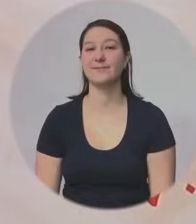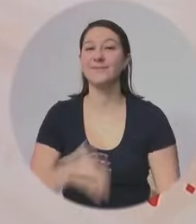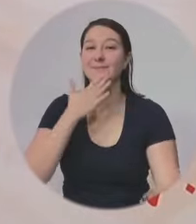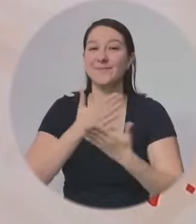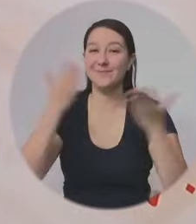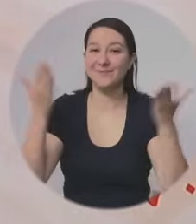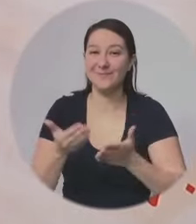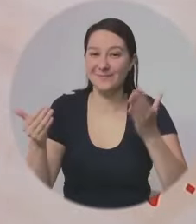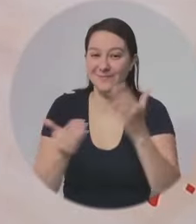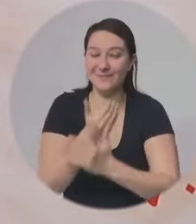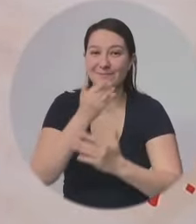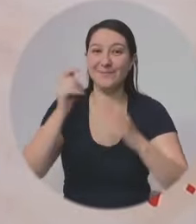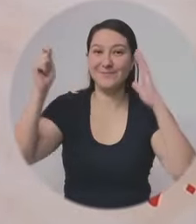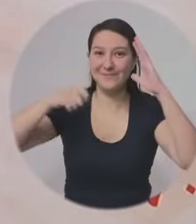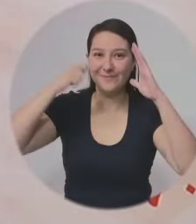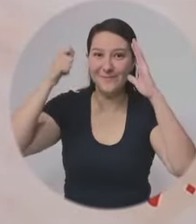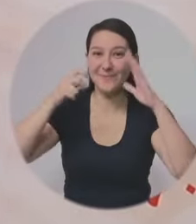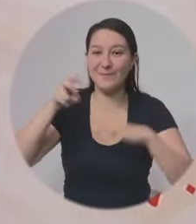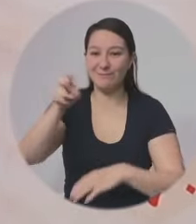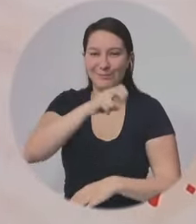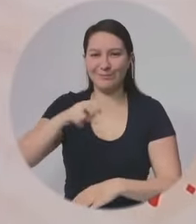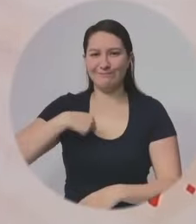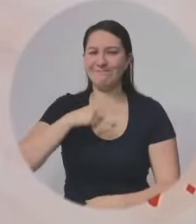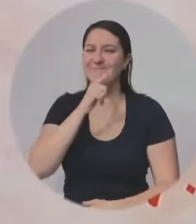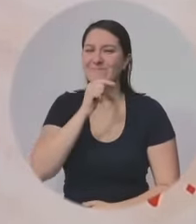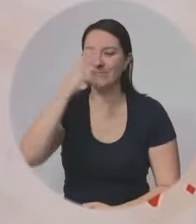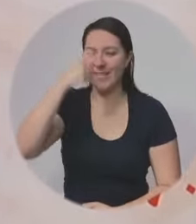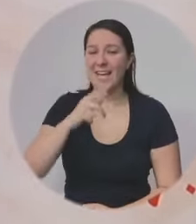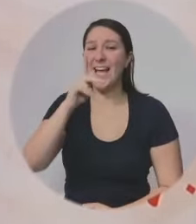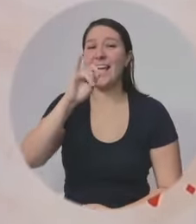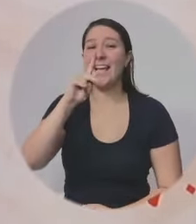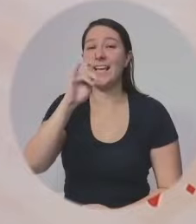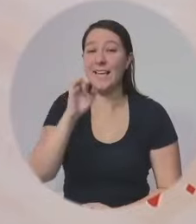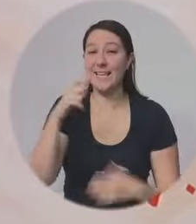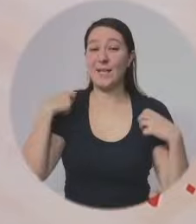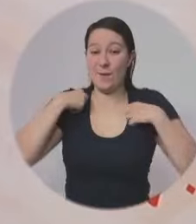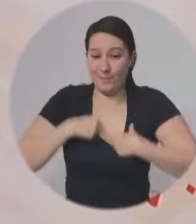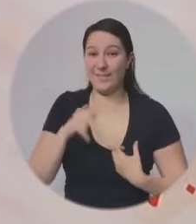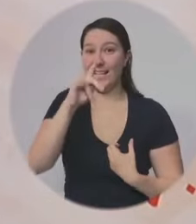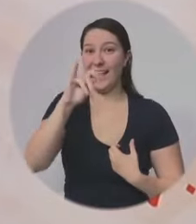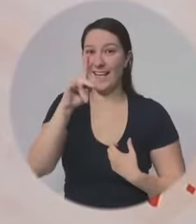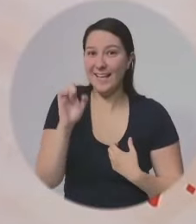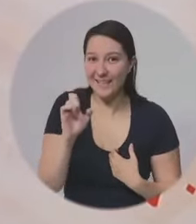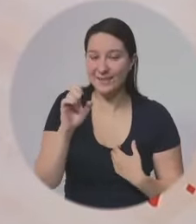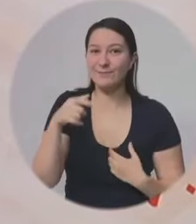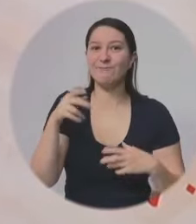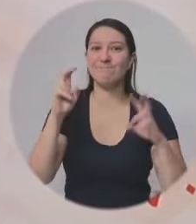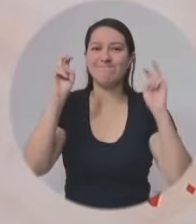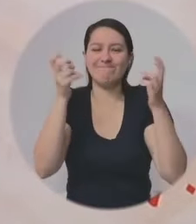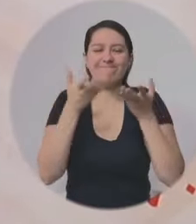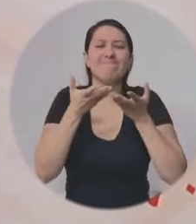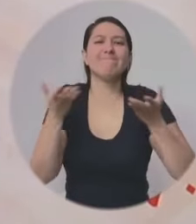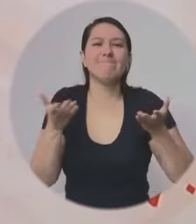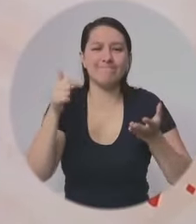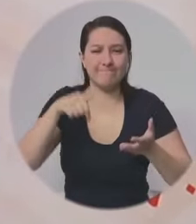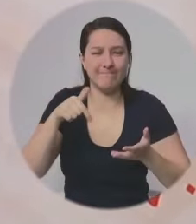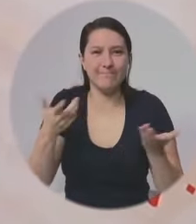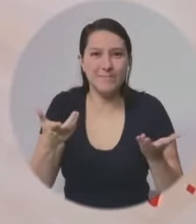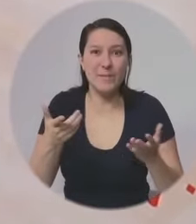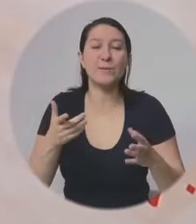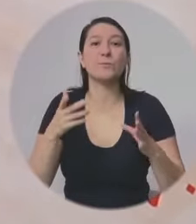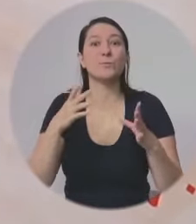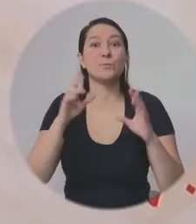Bienvenidos a un nuevo video viajero yo soy Quique de la mochila de Quique y hoy vamos a hablar de un tema que estoy seguro a muchas personas les va a